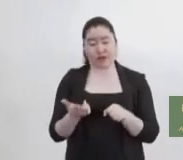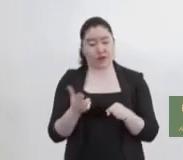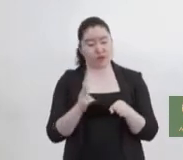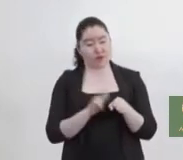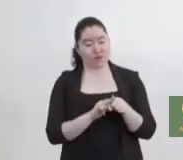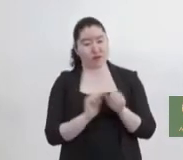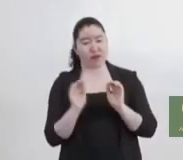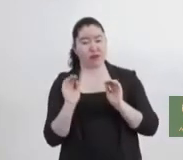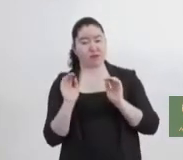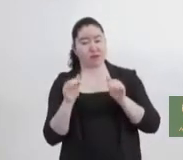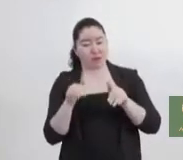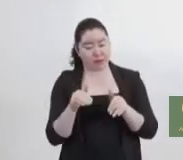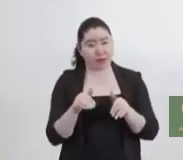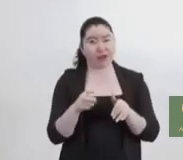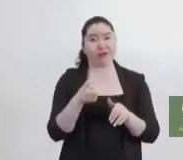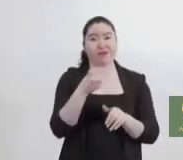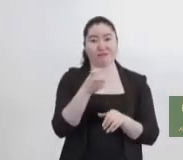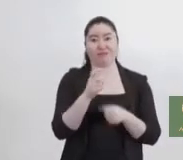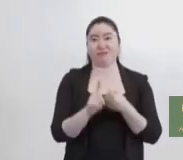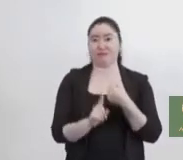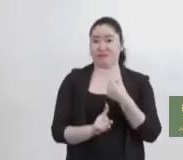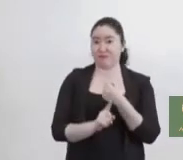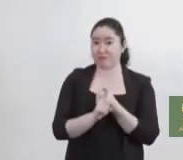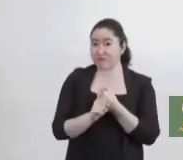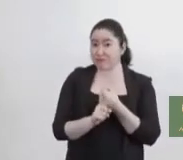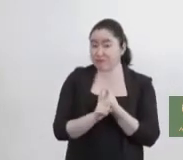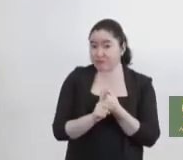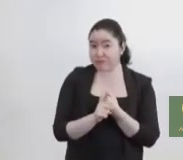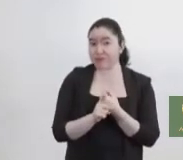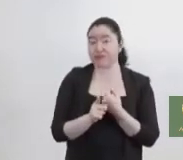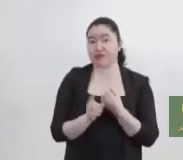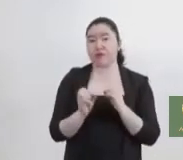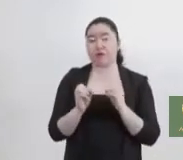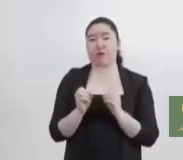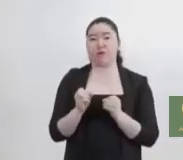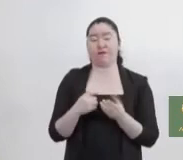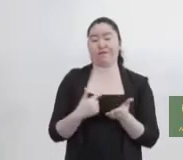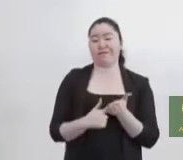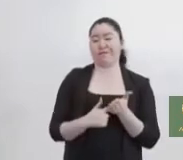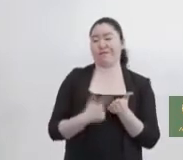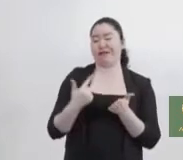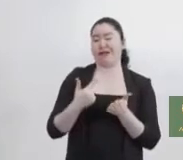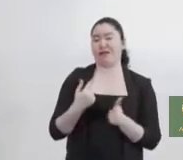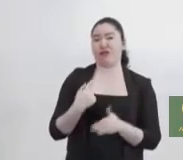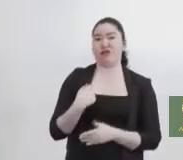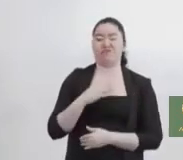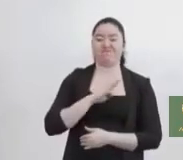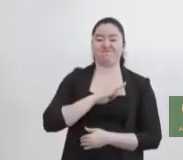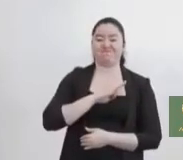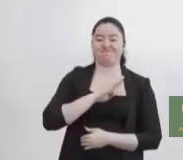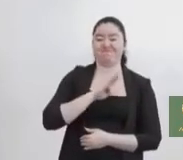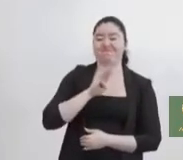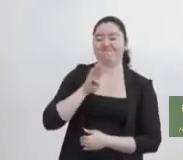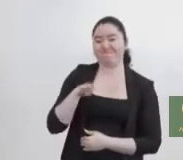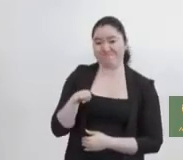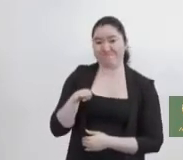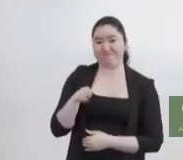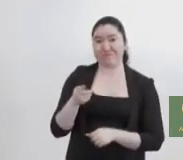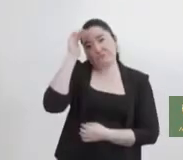hospitalizaciones, sobre todo es eso, ¿no? El riesgo de hospitalizaciones, enfermedad grave y lamentables decesos pues disminuye